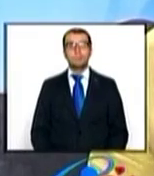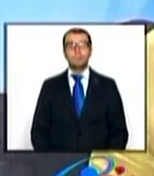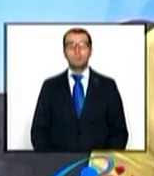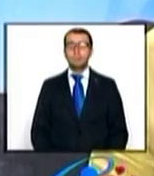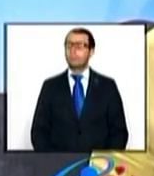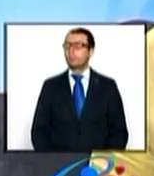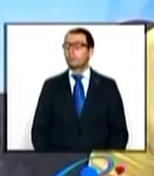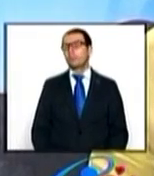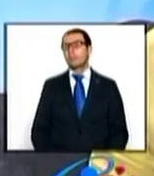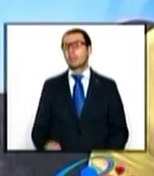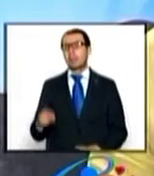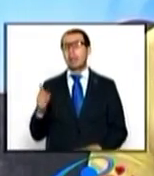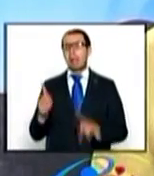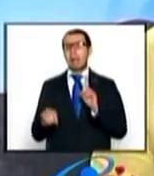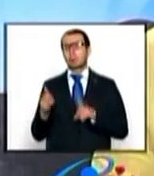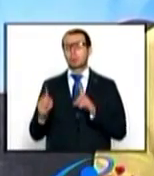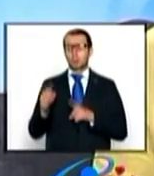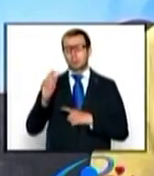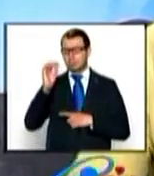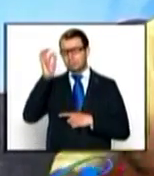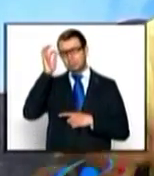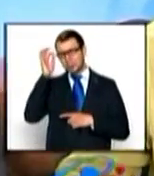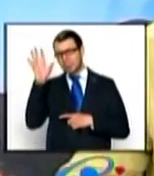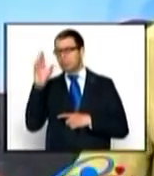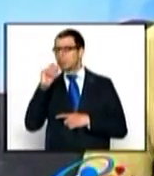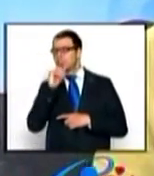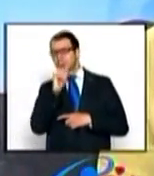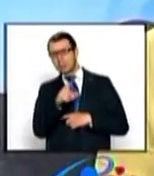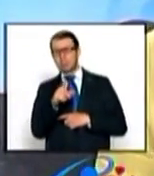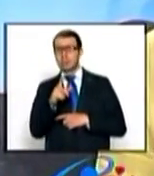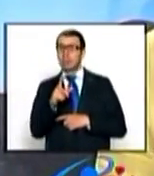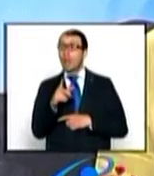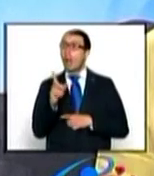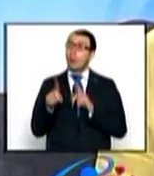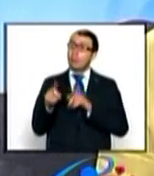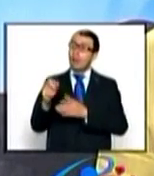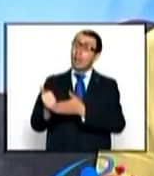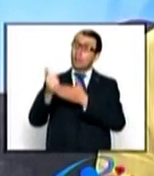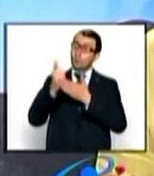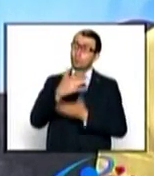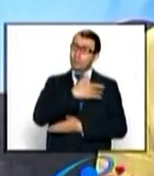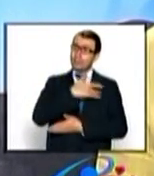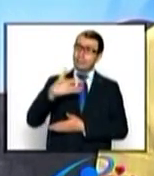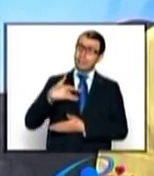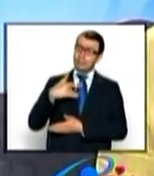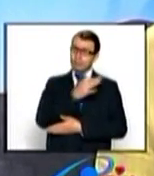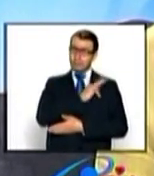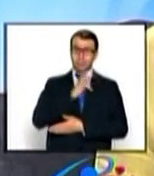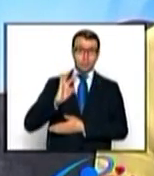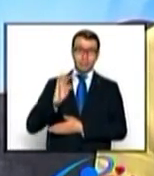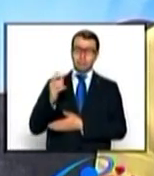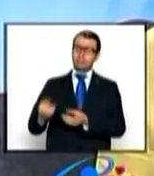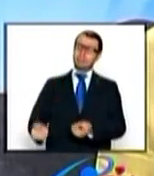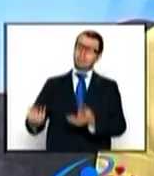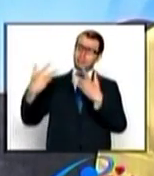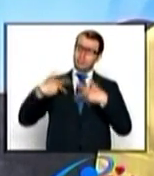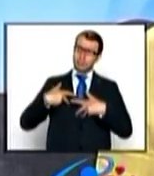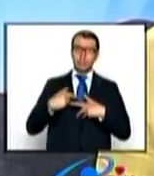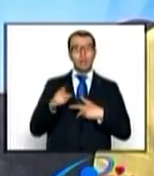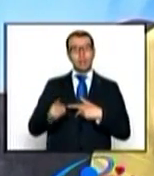Muchos de ustedes se preguntan en esos paquetes de ayudas terapéuticas complementarias el manejo de los